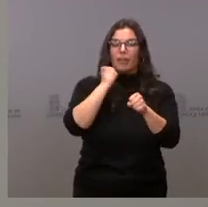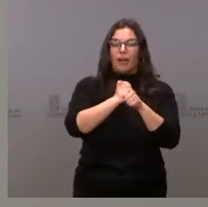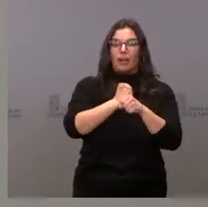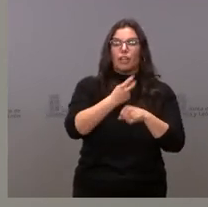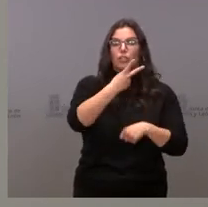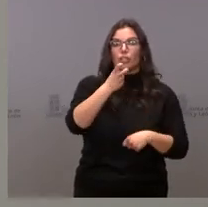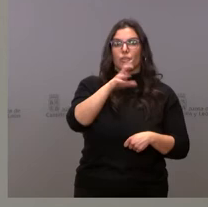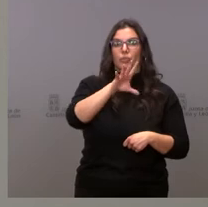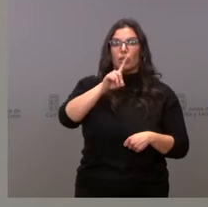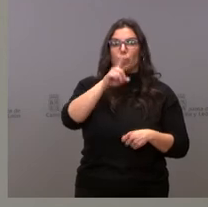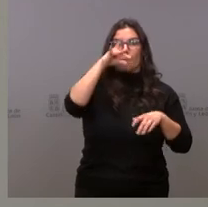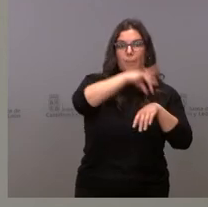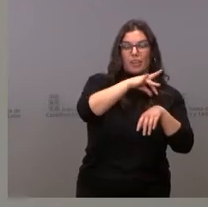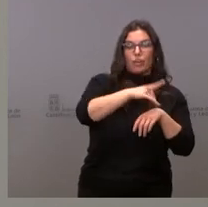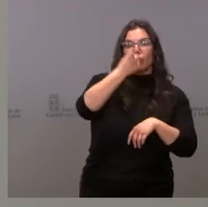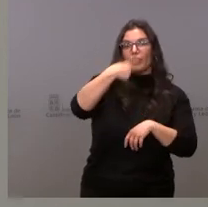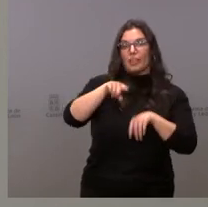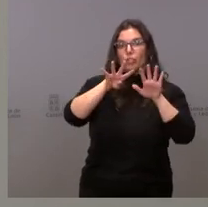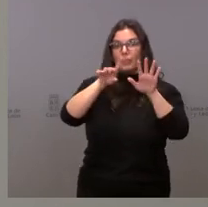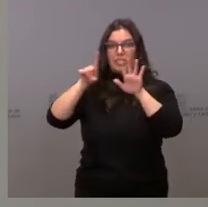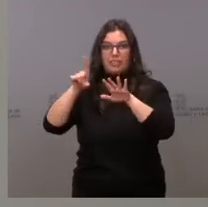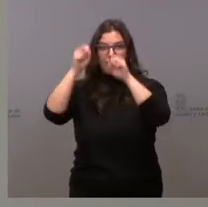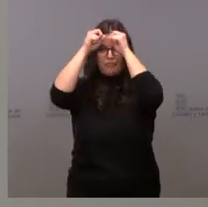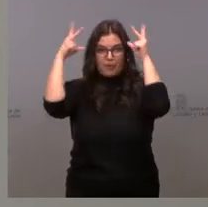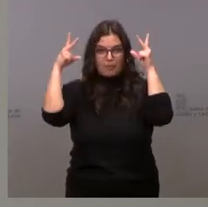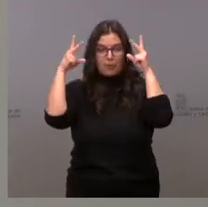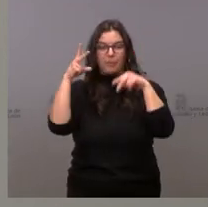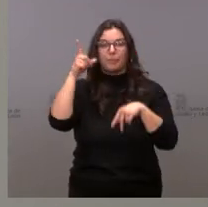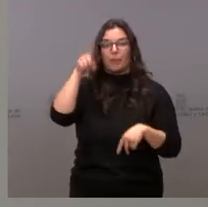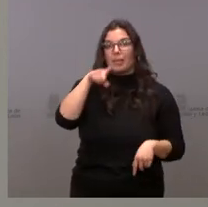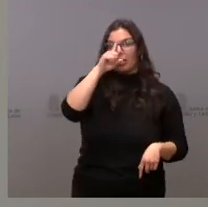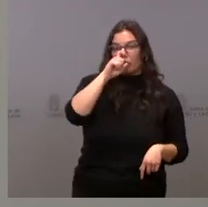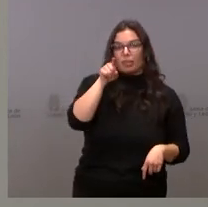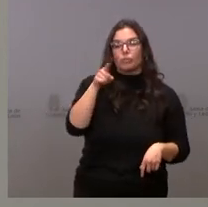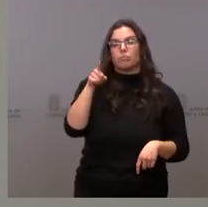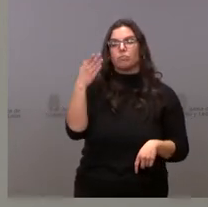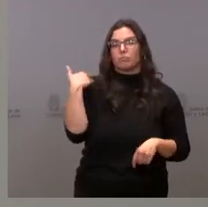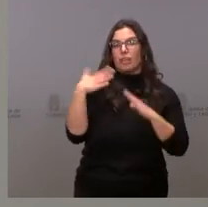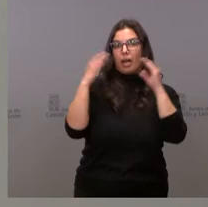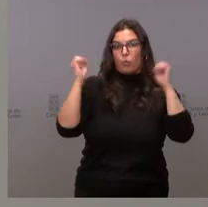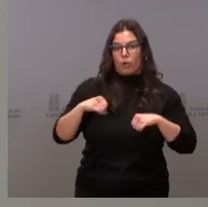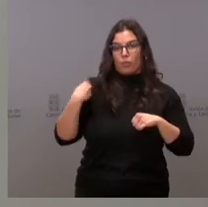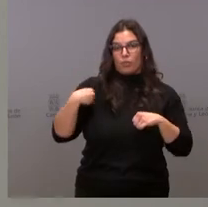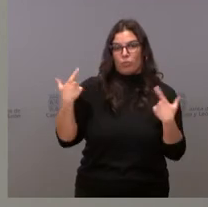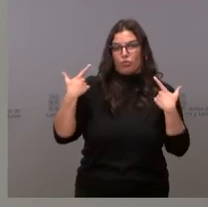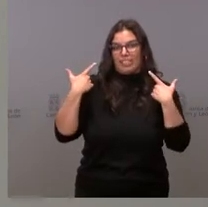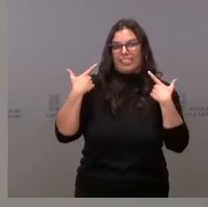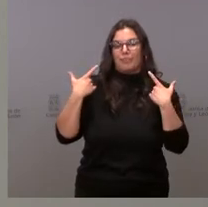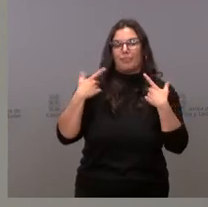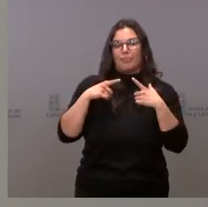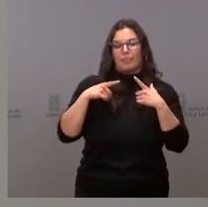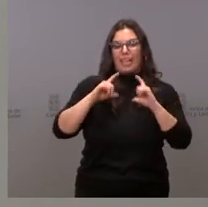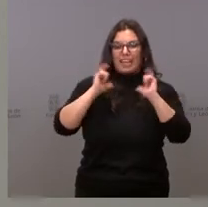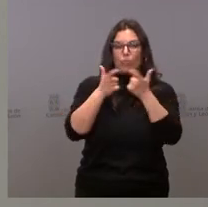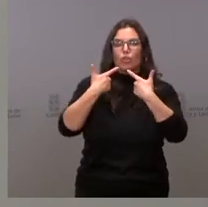médicos y 196 enfermeras y recordar que esto fue un acuerdo de la mesa sectorial en el cual es un